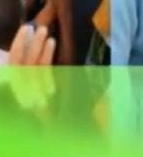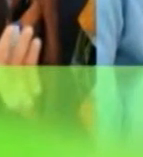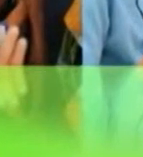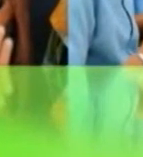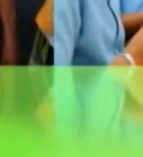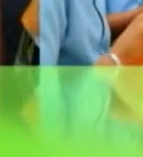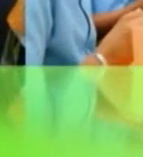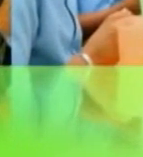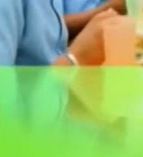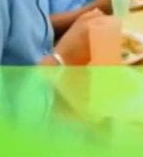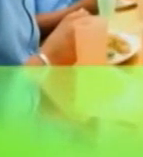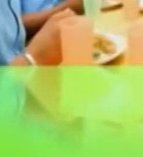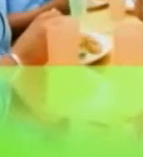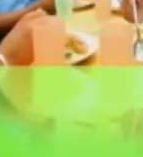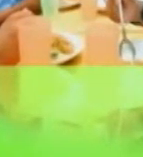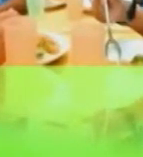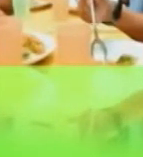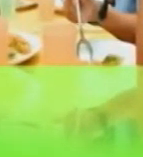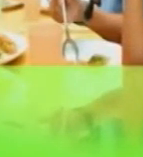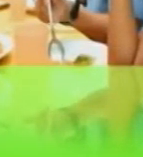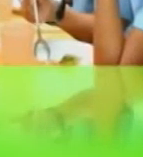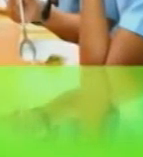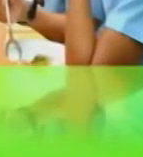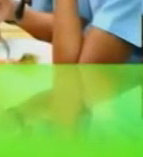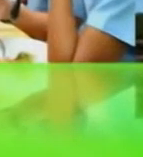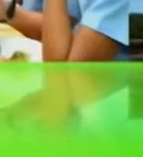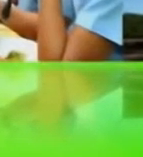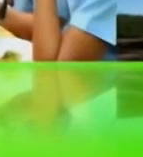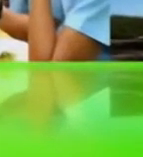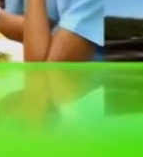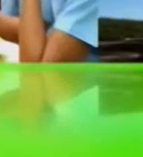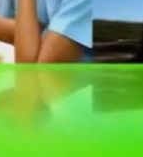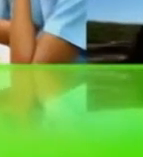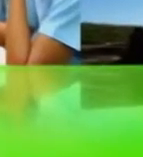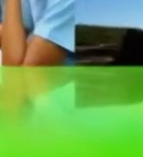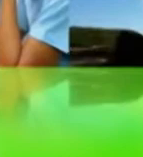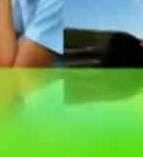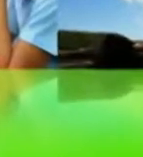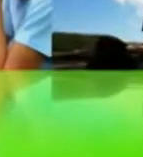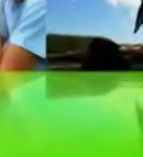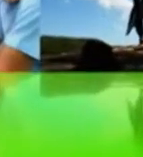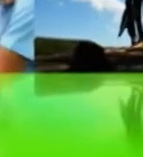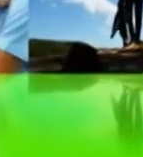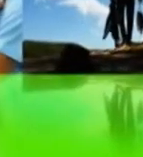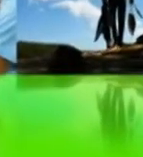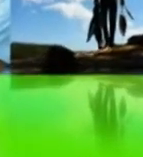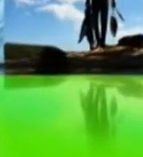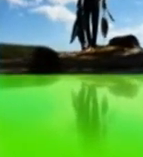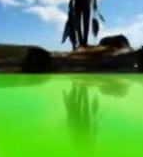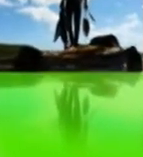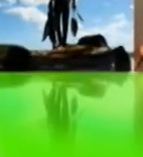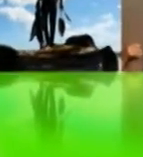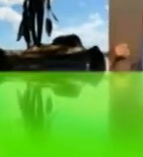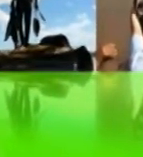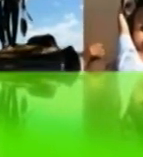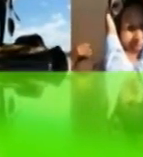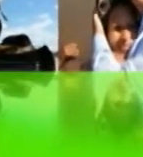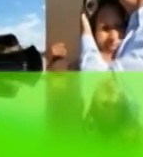es tarea, tarea nuestra y suya, convertir ilusión en realidad de bienestar. Con